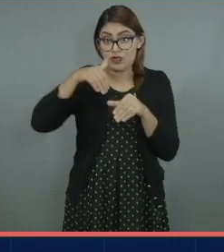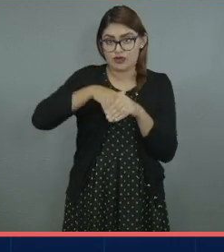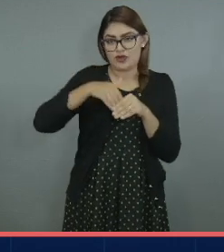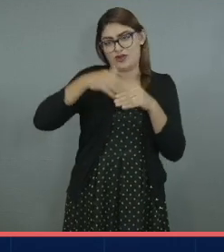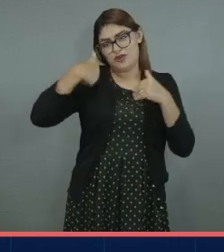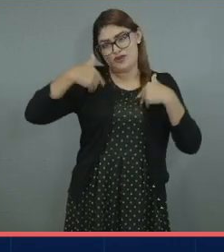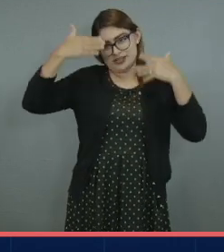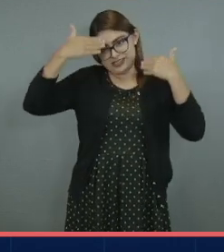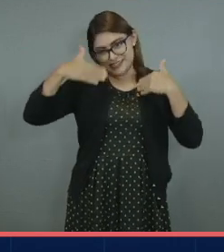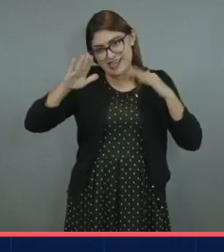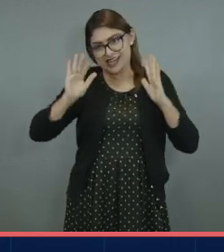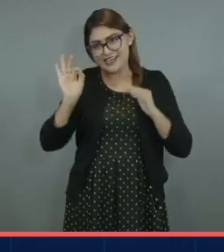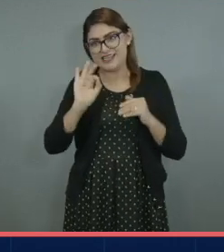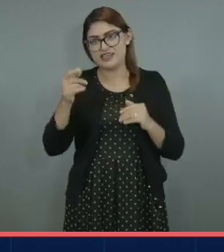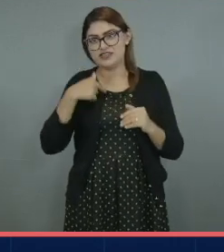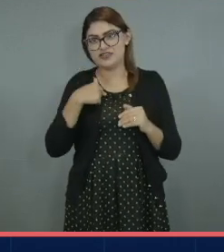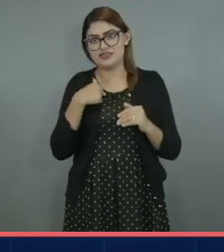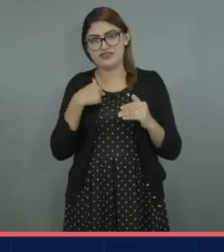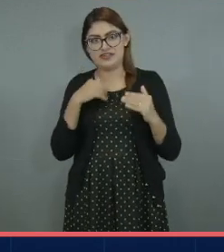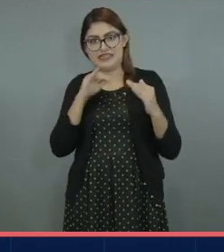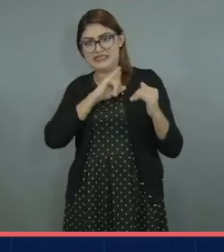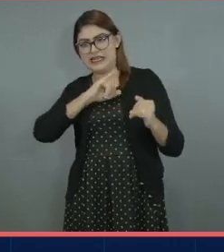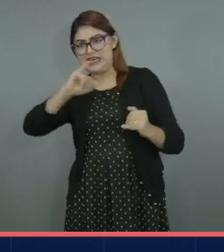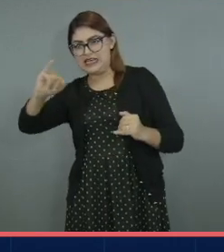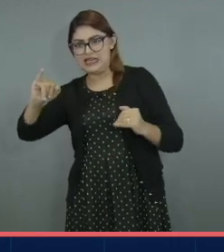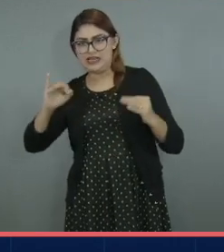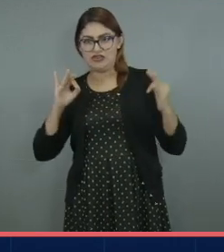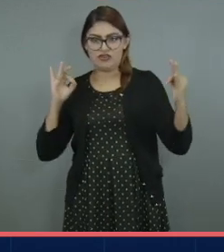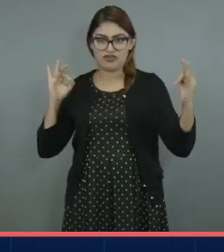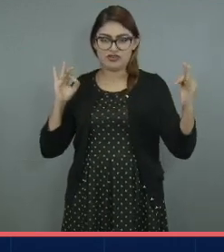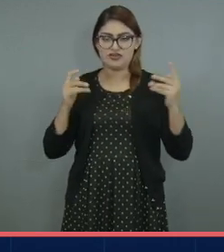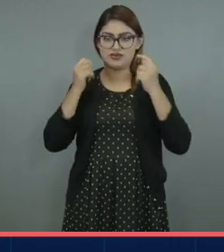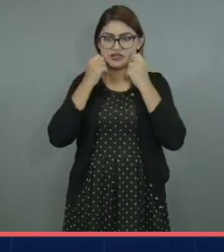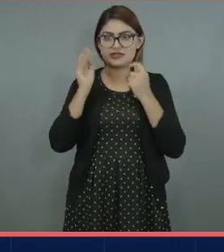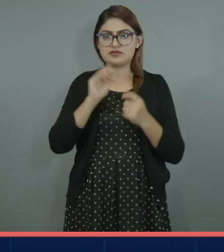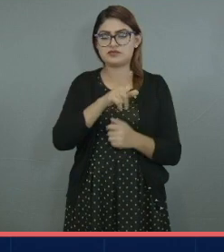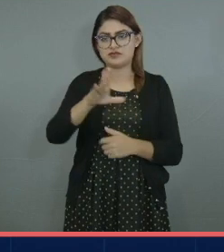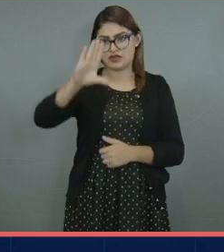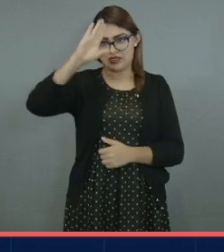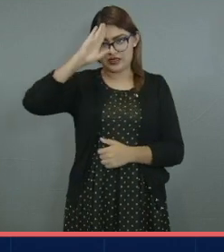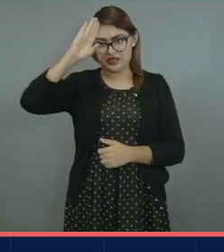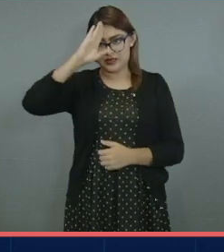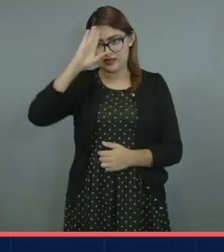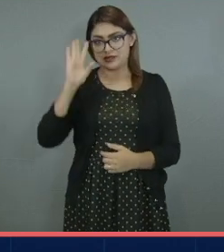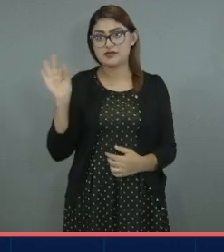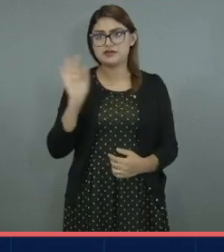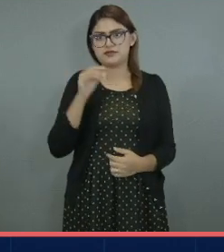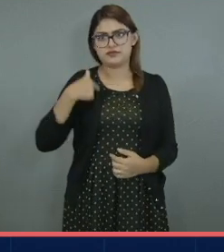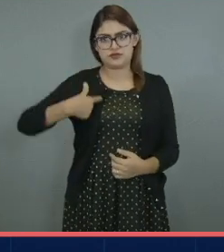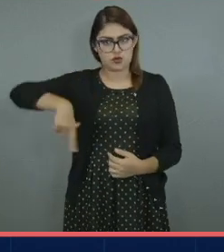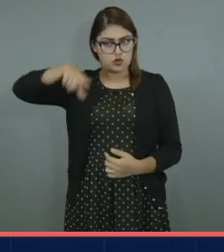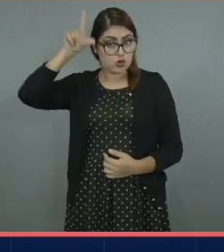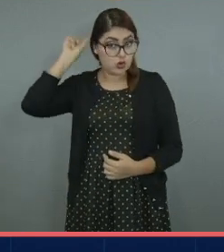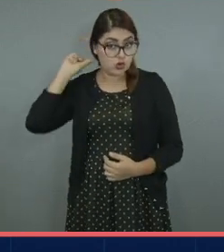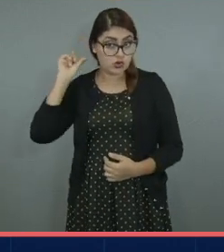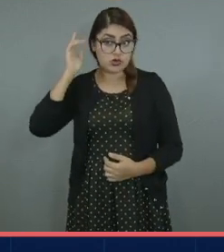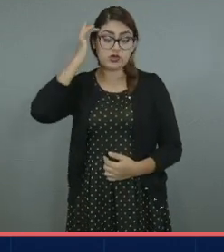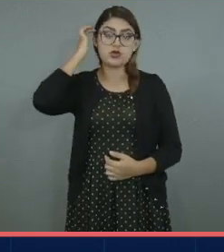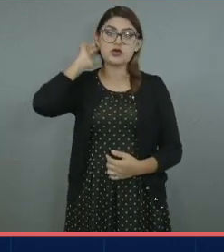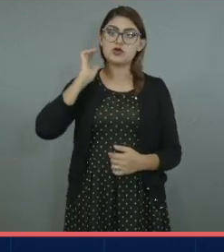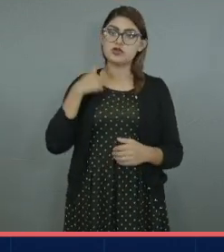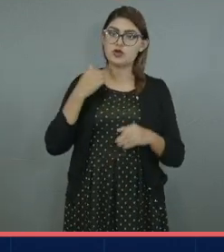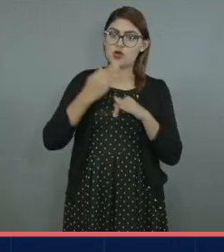lejos de donde yo estoy, han de estar pensando que yo estoy loco y que con todo esto que yo les estoy